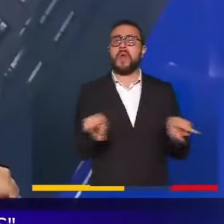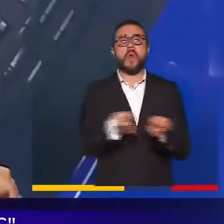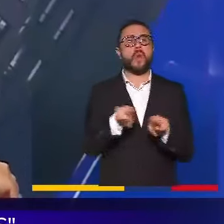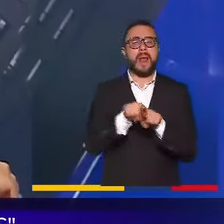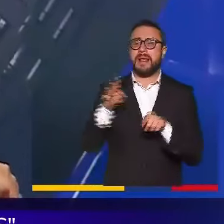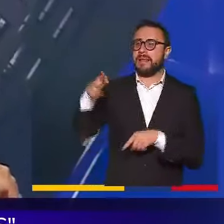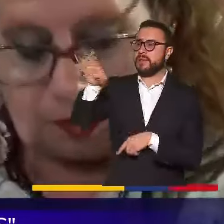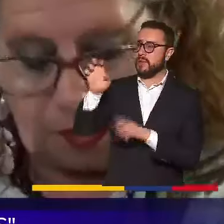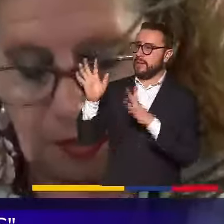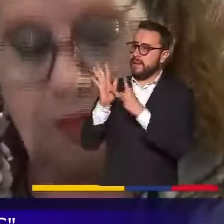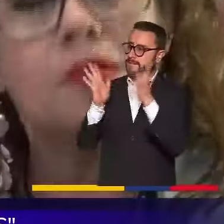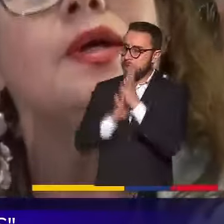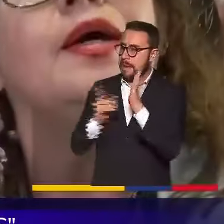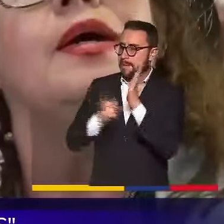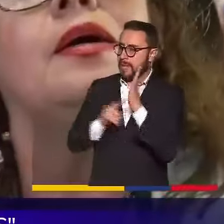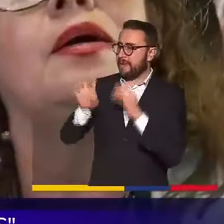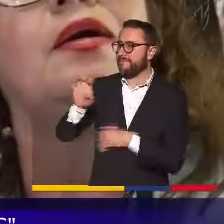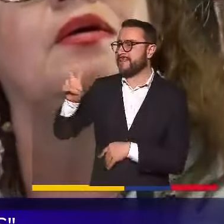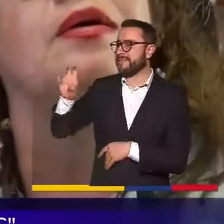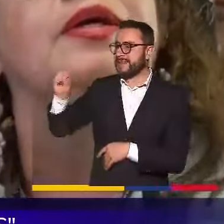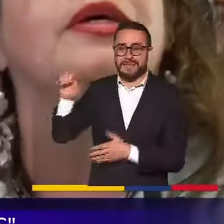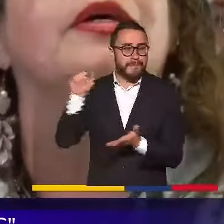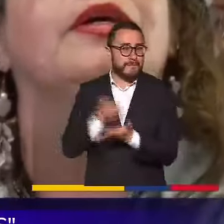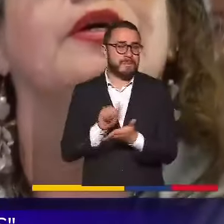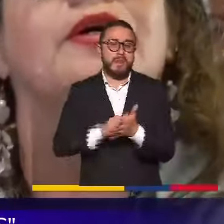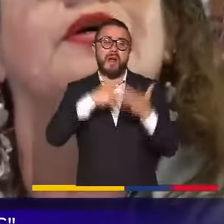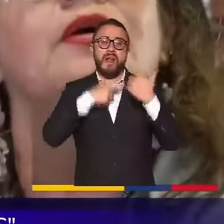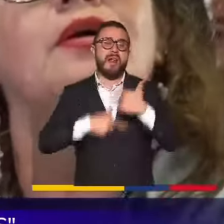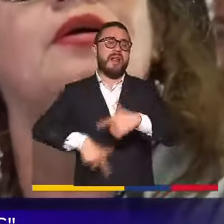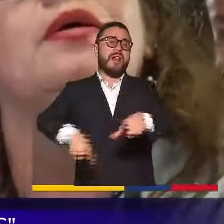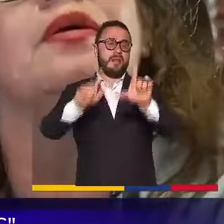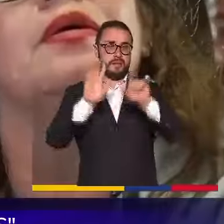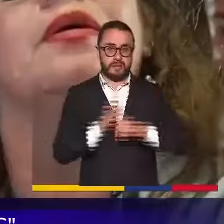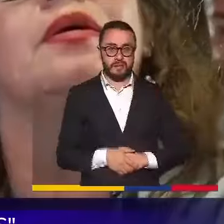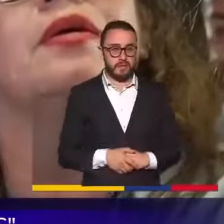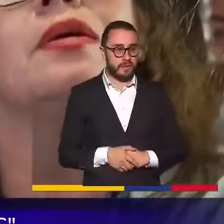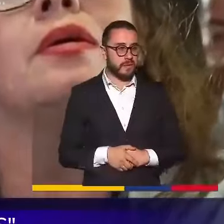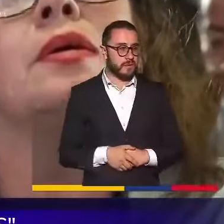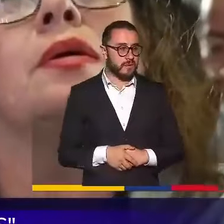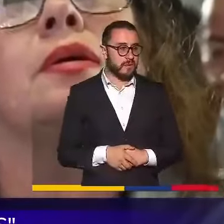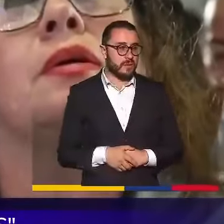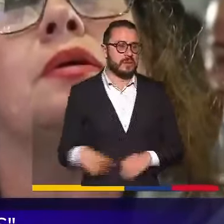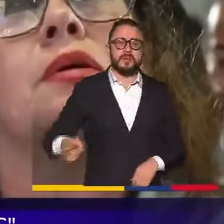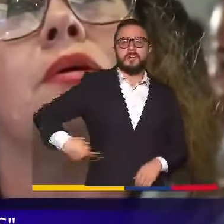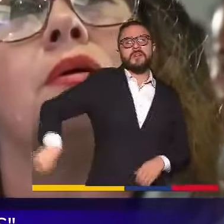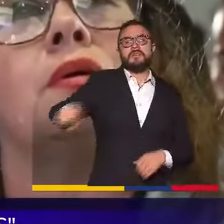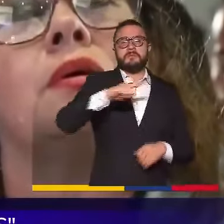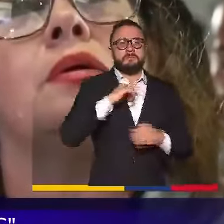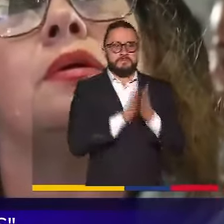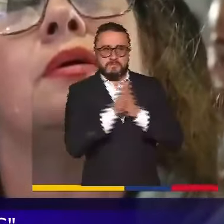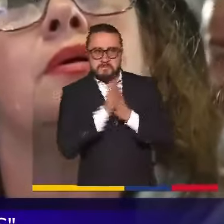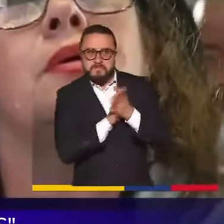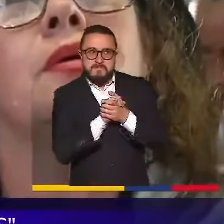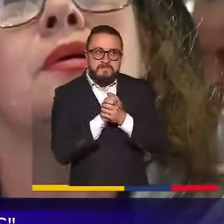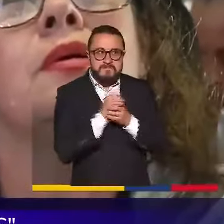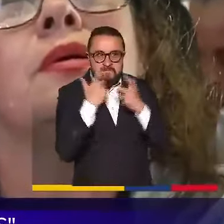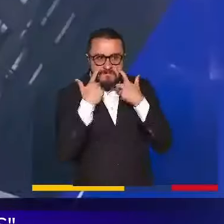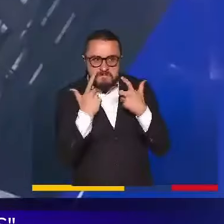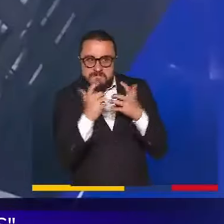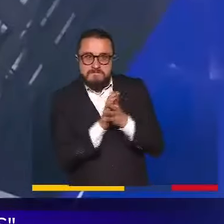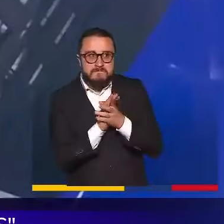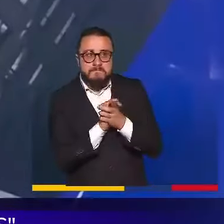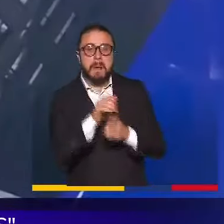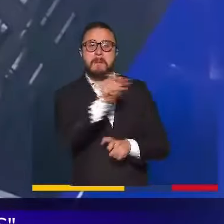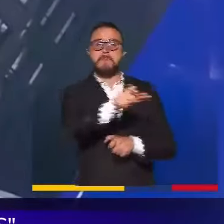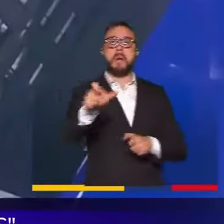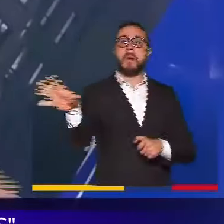de abril de 1970. Amenazan y tantean con que el pueblo se